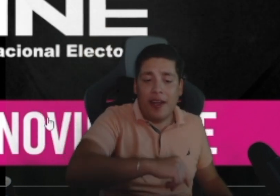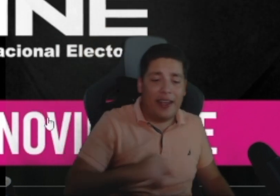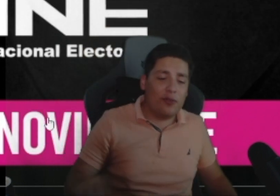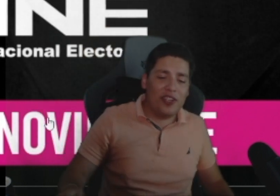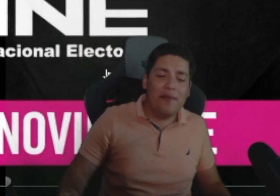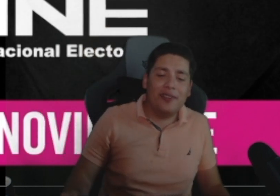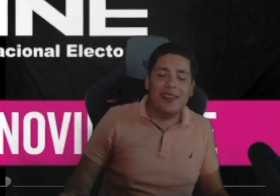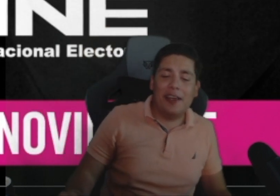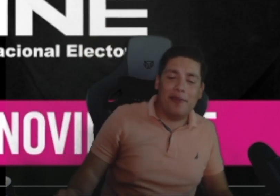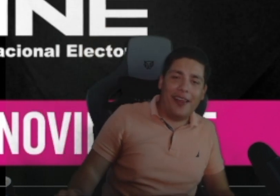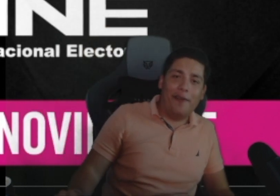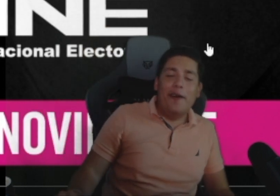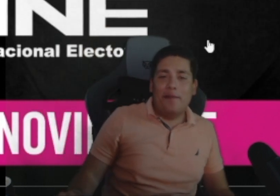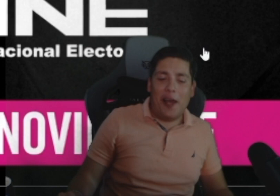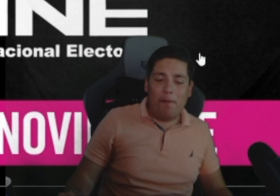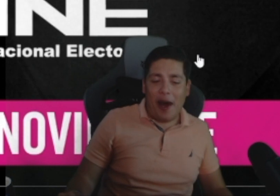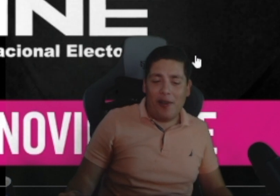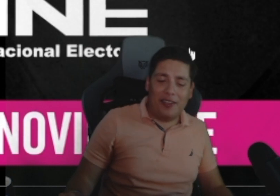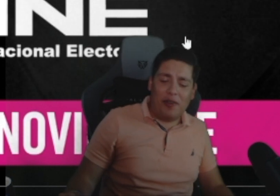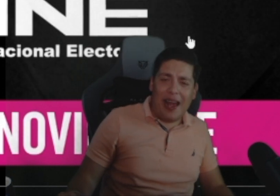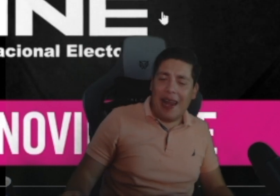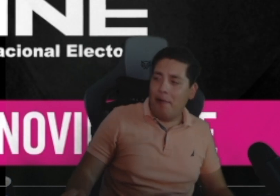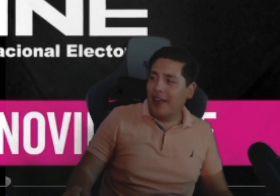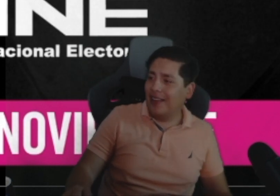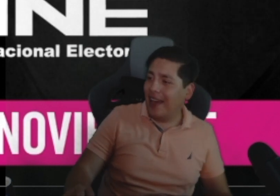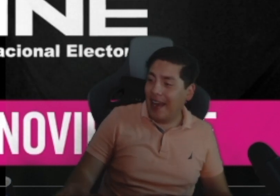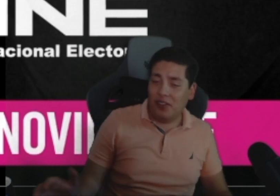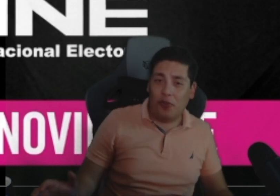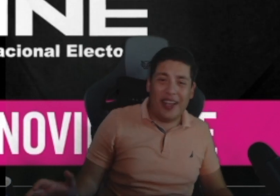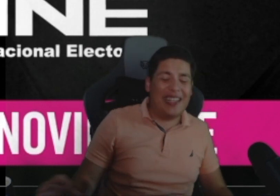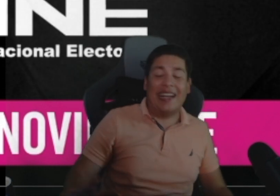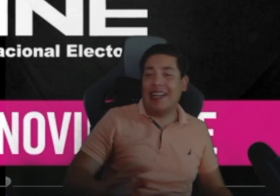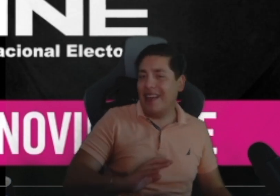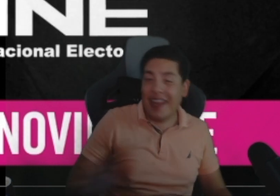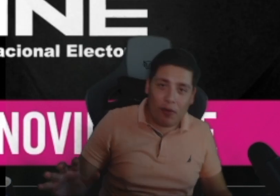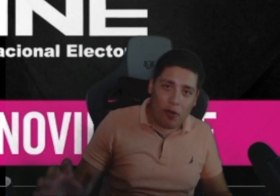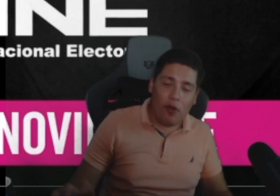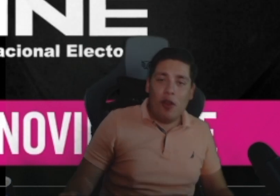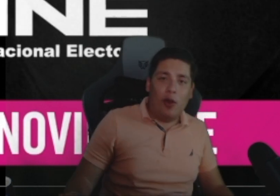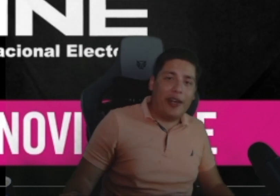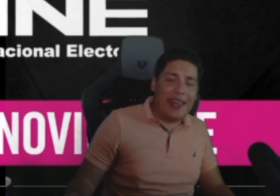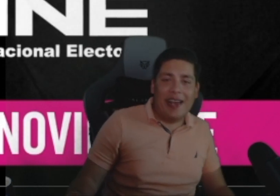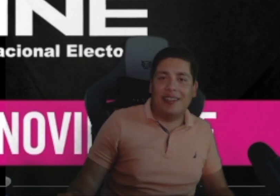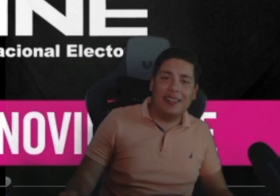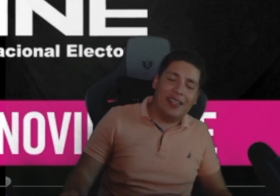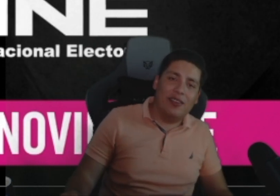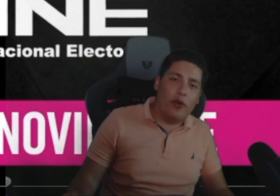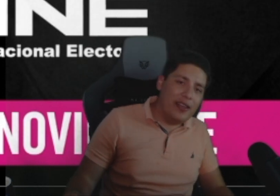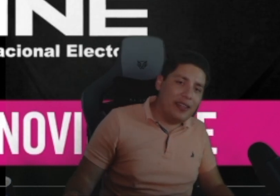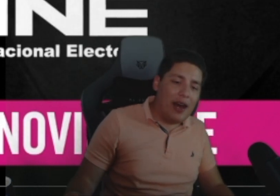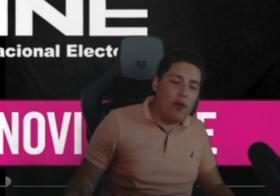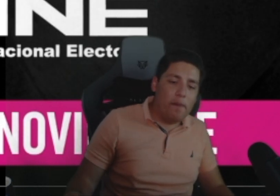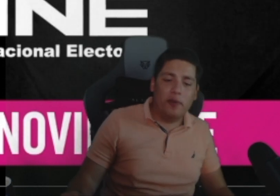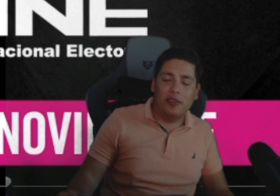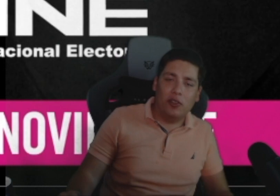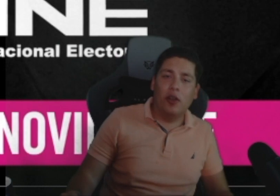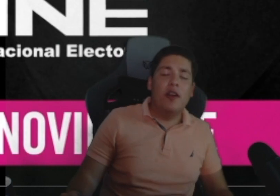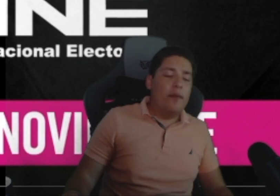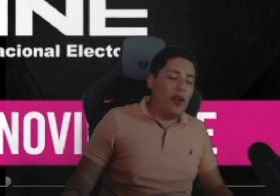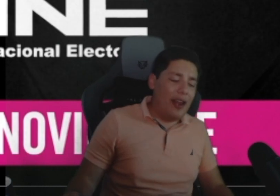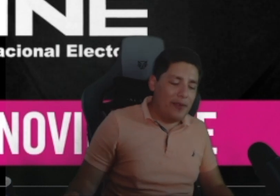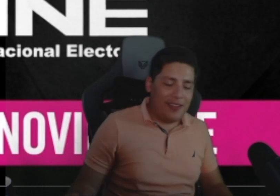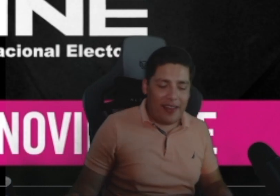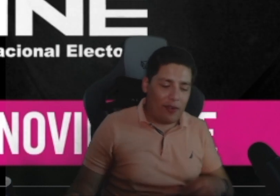pueblo. Escuchemos este video del paro nacional. La verdad que esto es ridículo lo que ya está haciendo esta